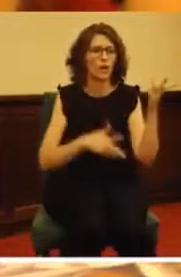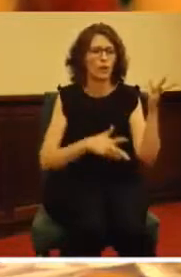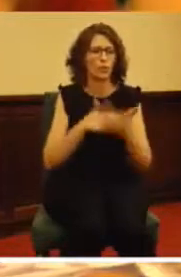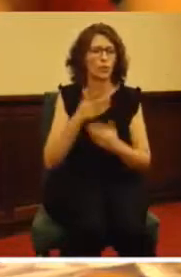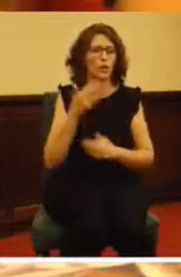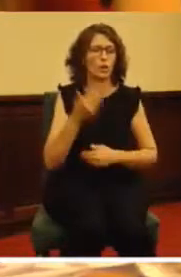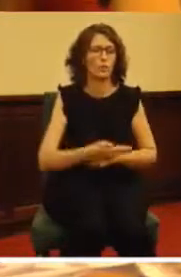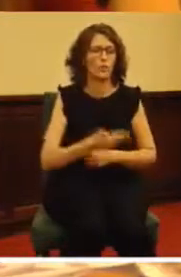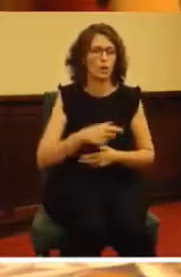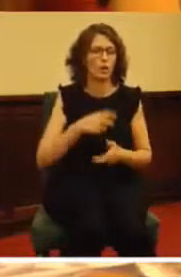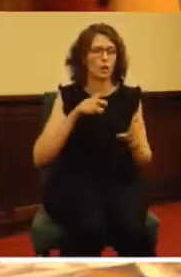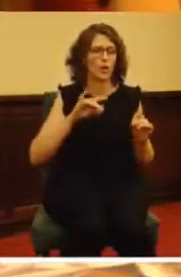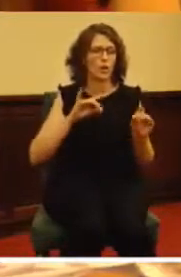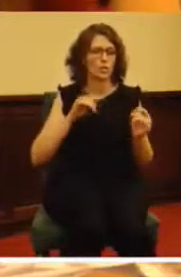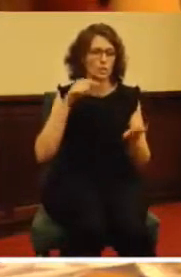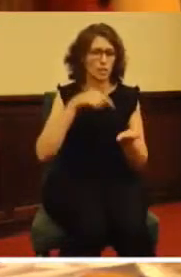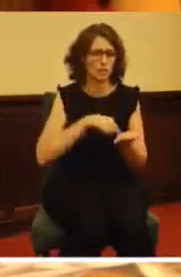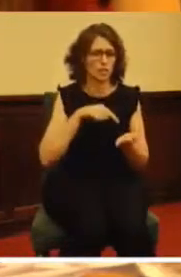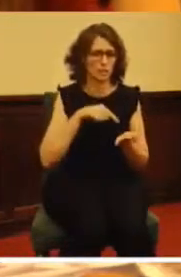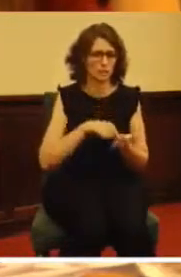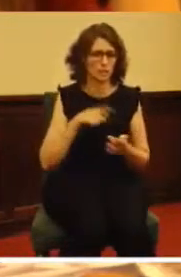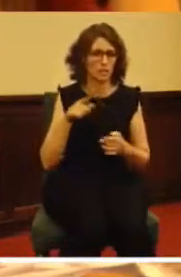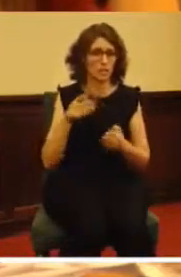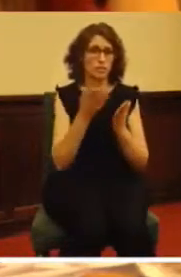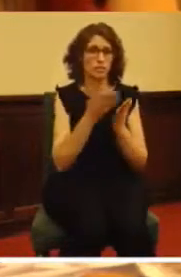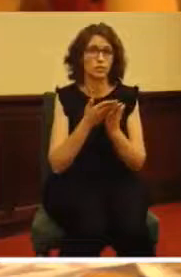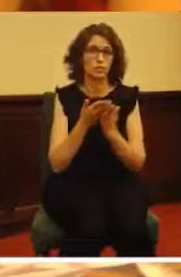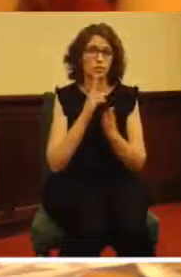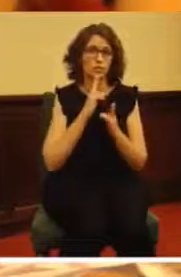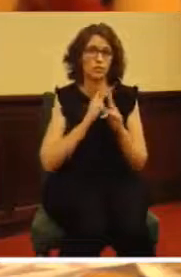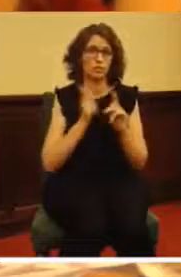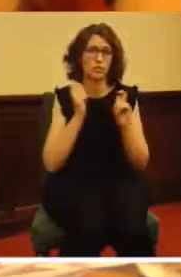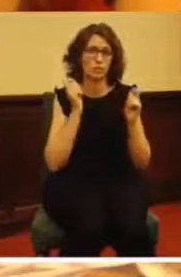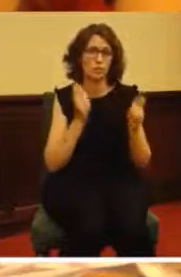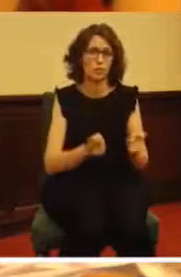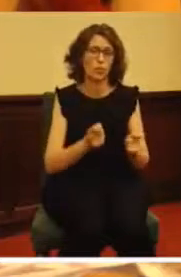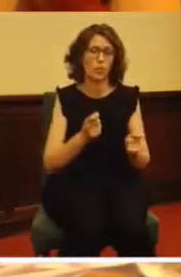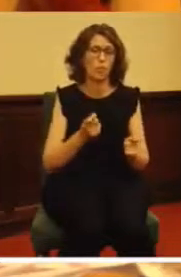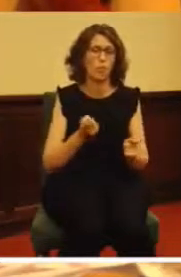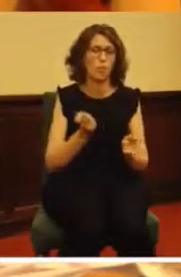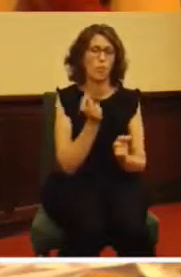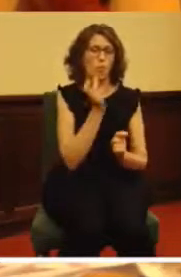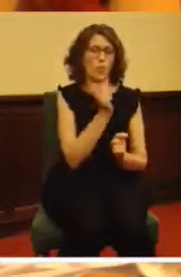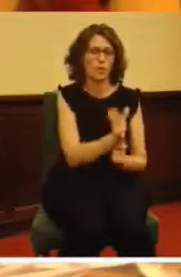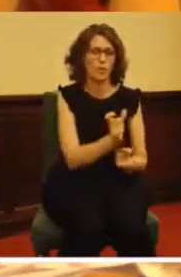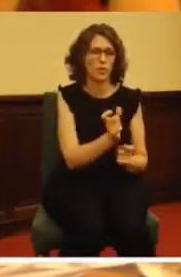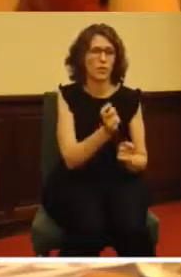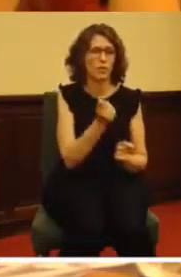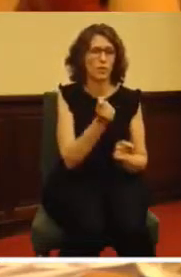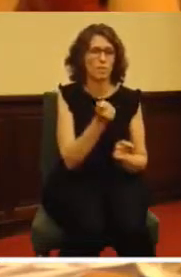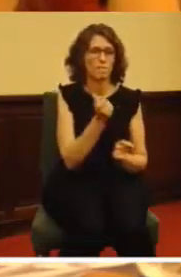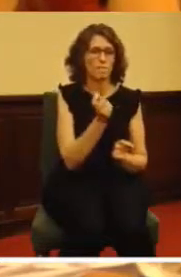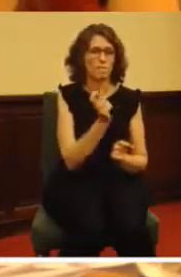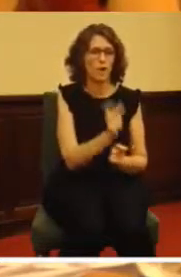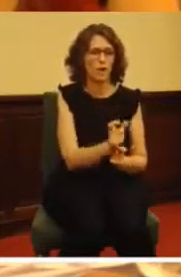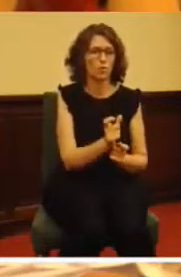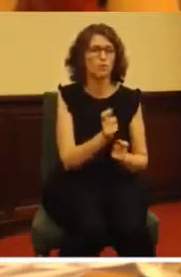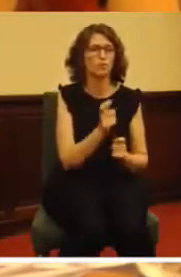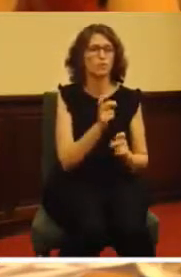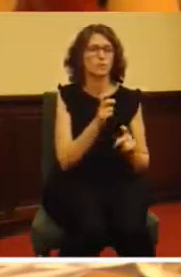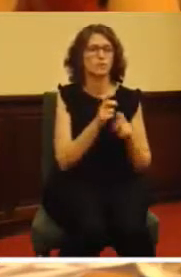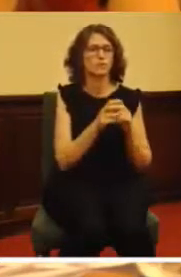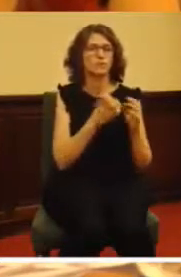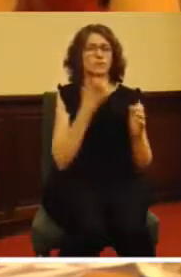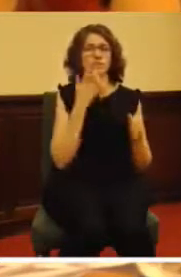valor catastral. Y ese estudio lo llama ponencia de valores. Cada vez que se quiera actualizar el